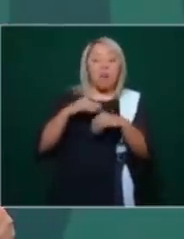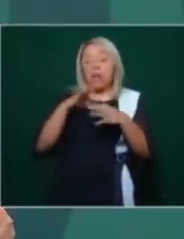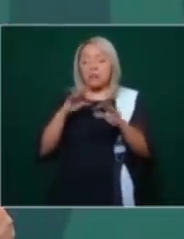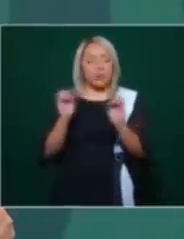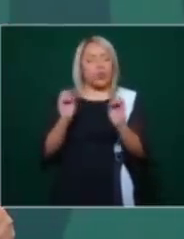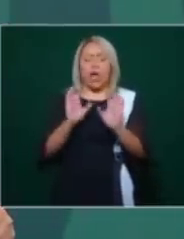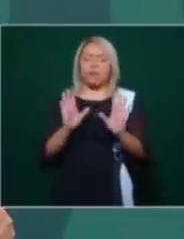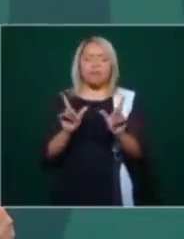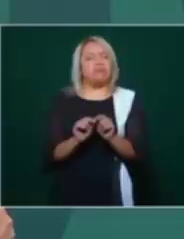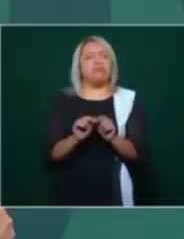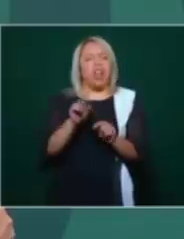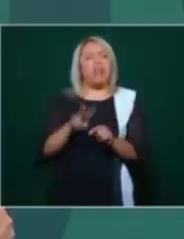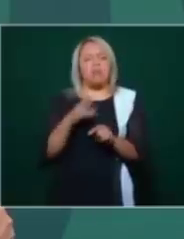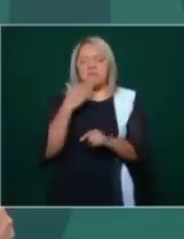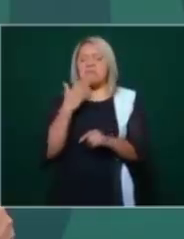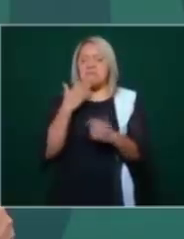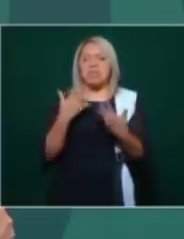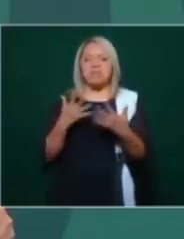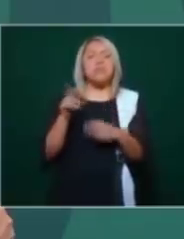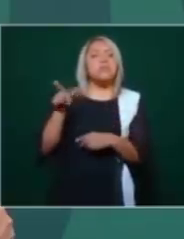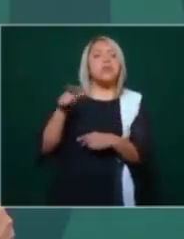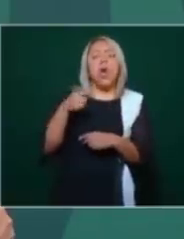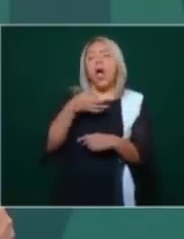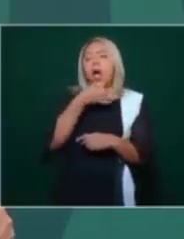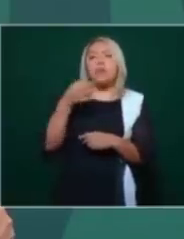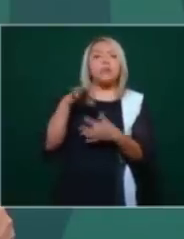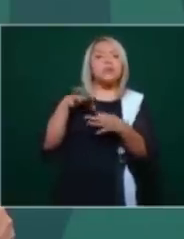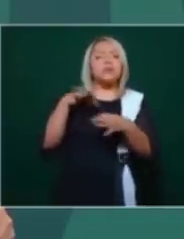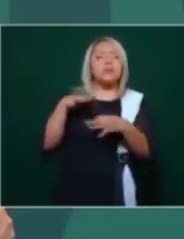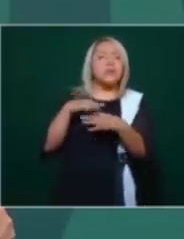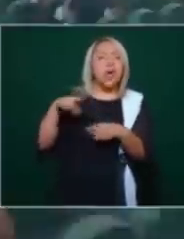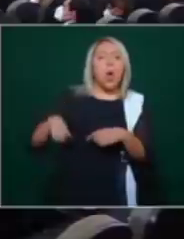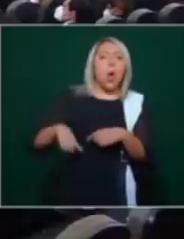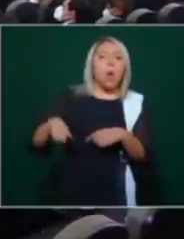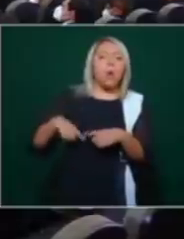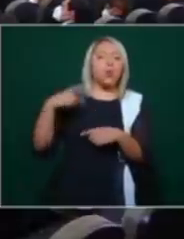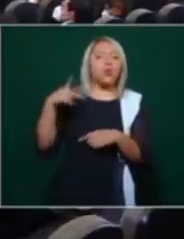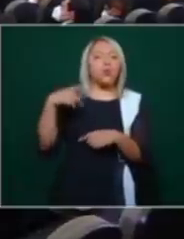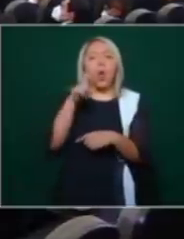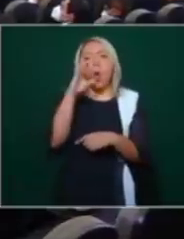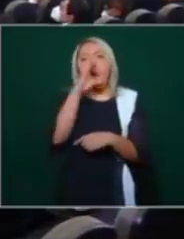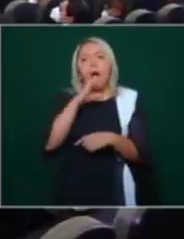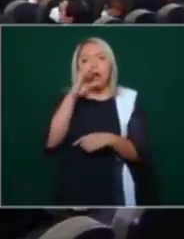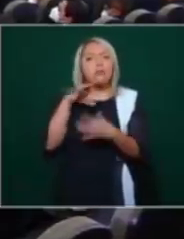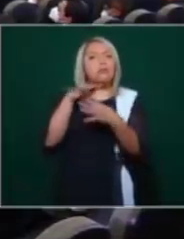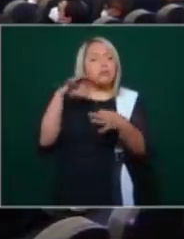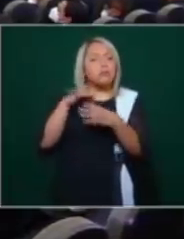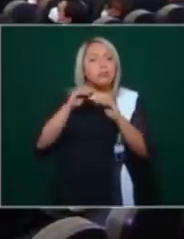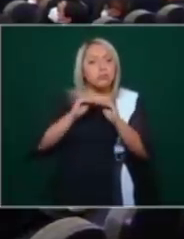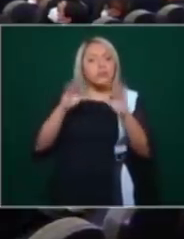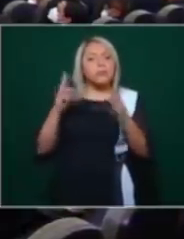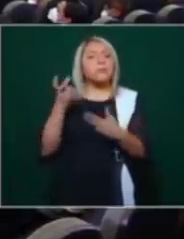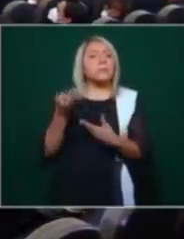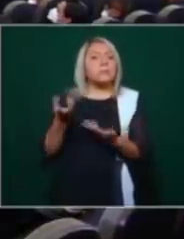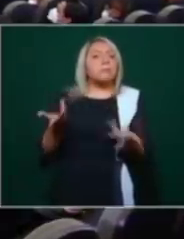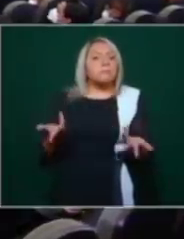pero la declaración del gobernador de Aguascalientes diciendo que